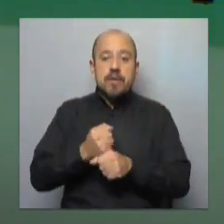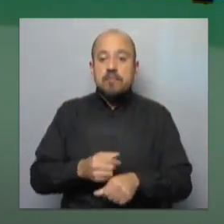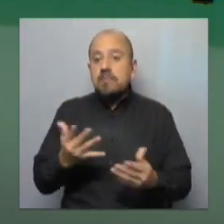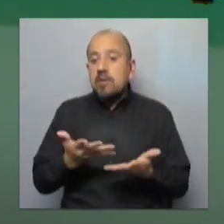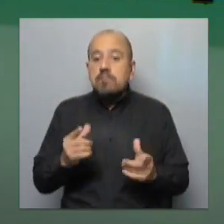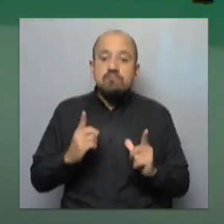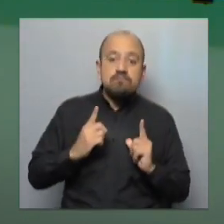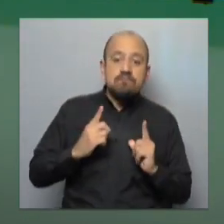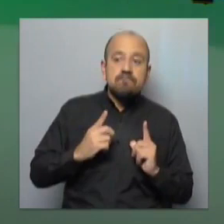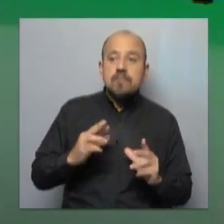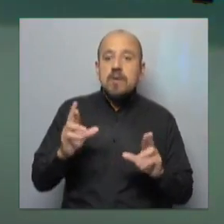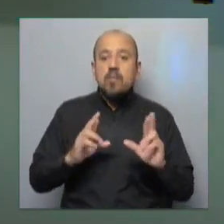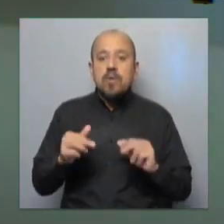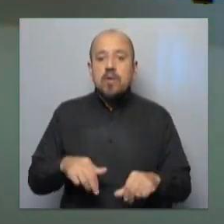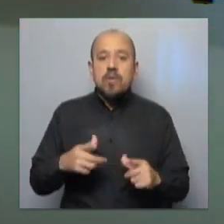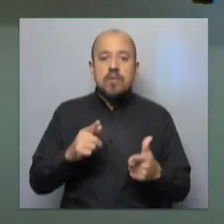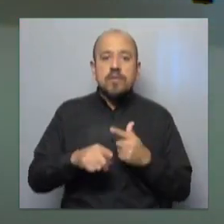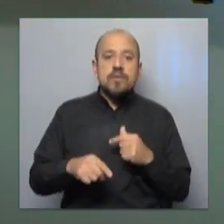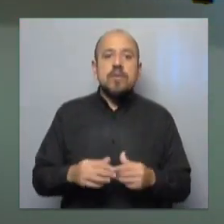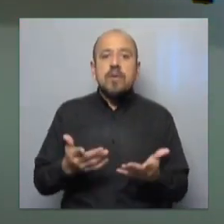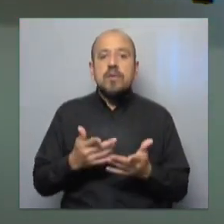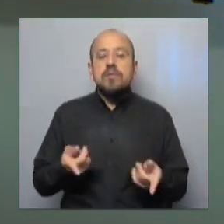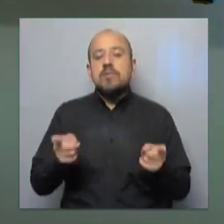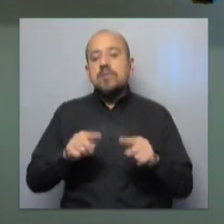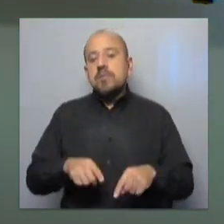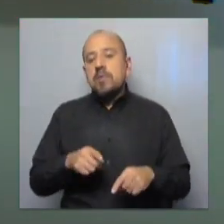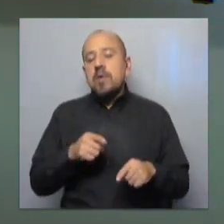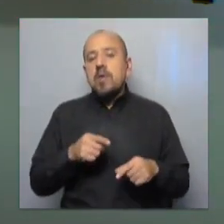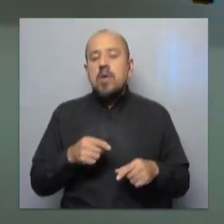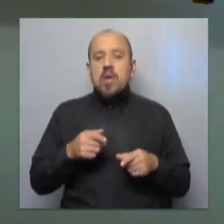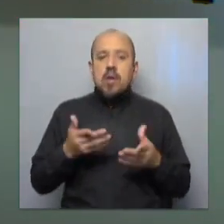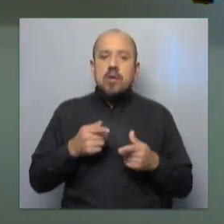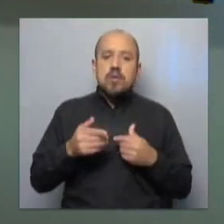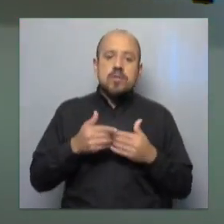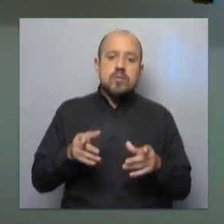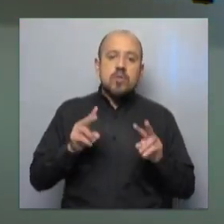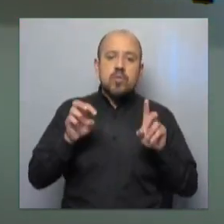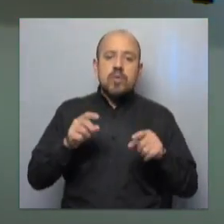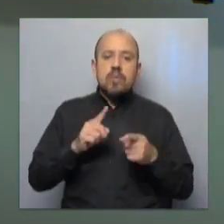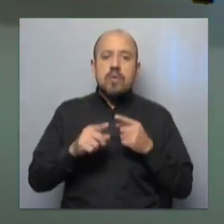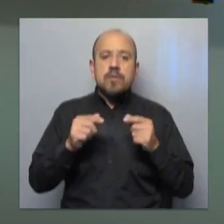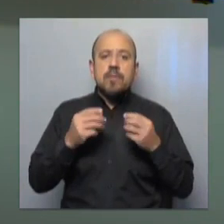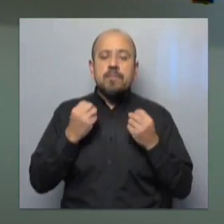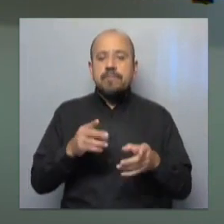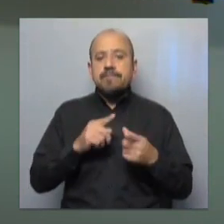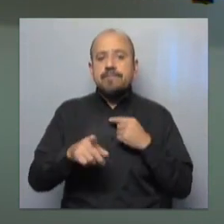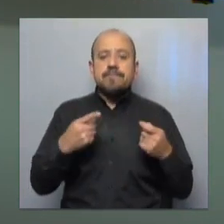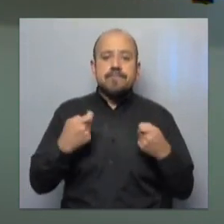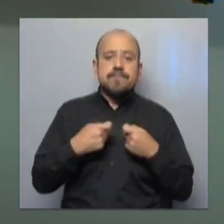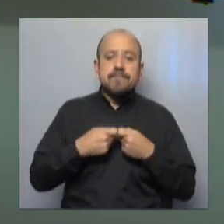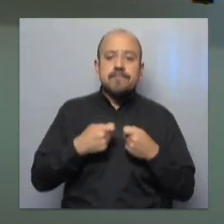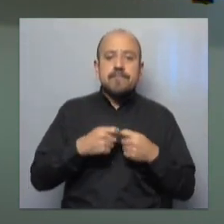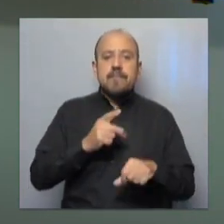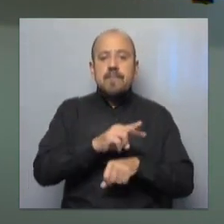no tienen respuesta a eso en el plano laboral ya volveremos sobre ese tema ahora empezamos con uno mencionado en la portada de hoy porque la asociación de